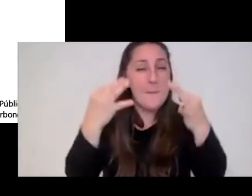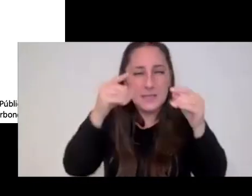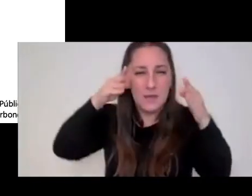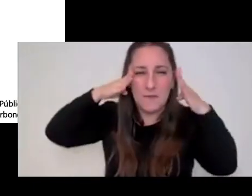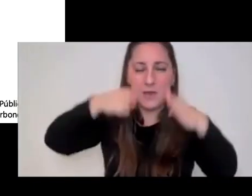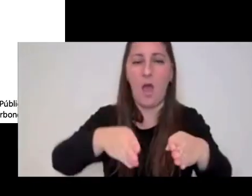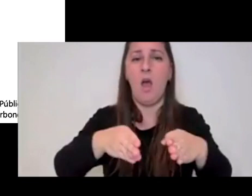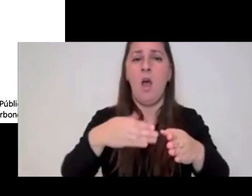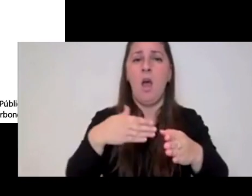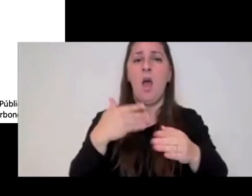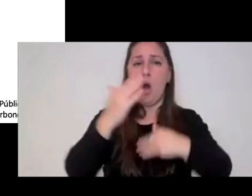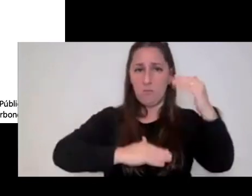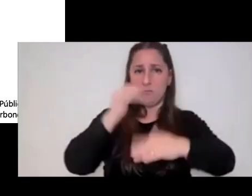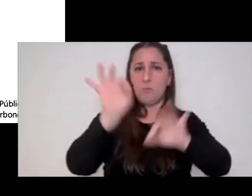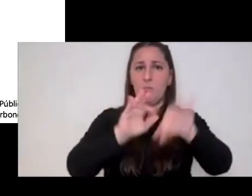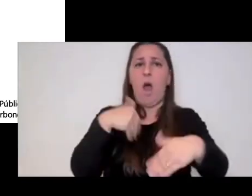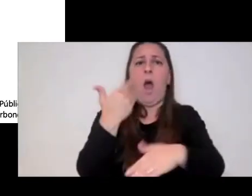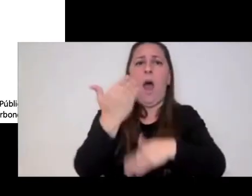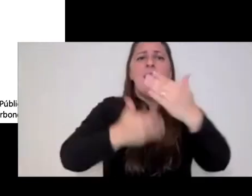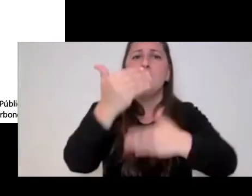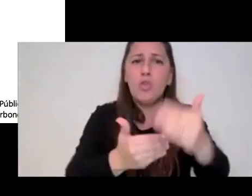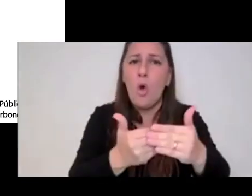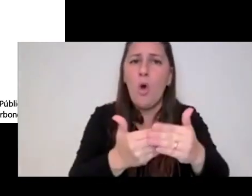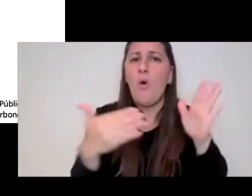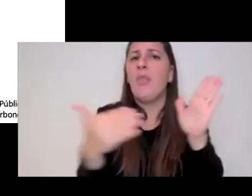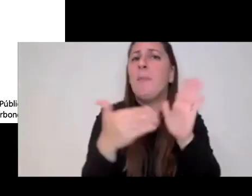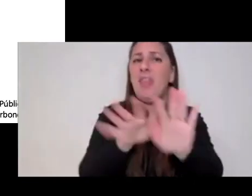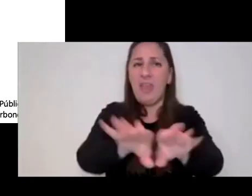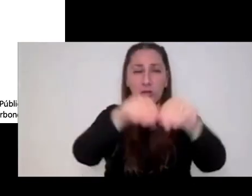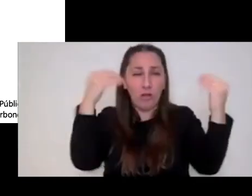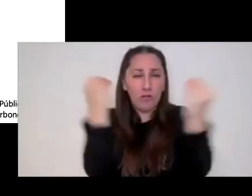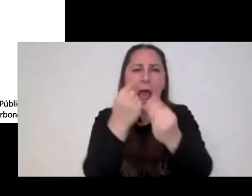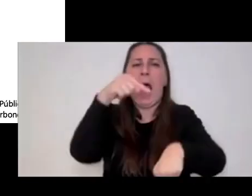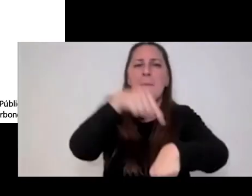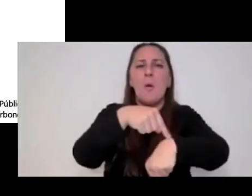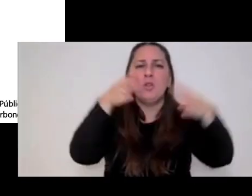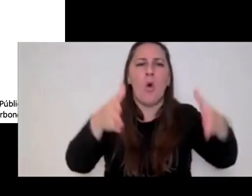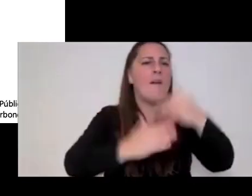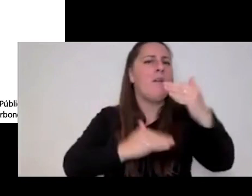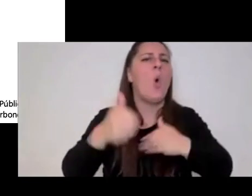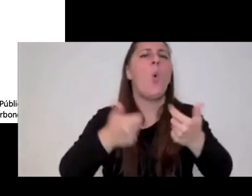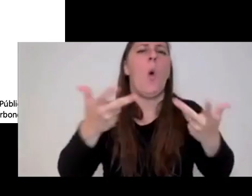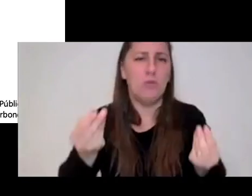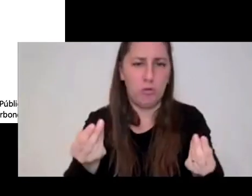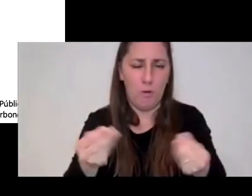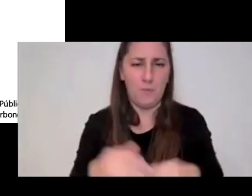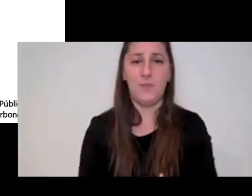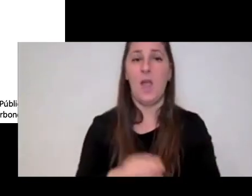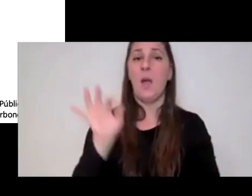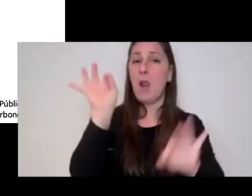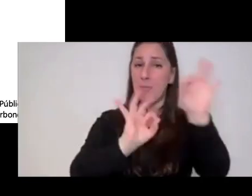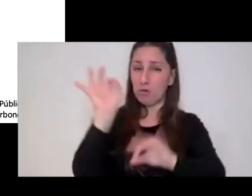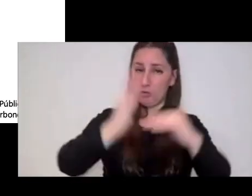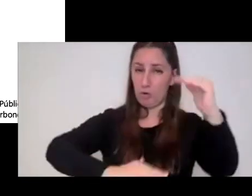avanzado ese proyecto respecto del proyecto total. Para poder tener un proyecto inmobiliario, el constructor,